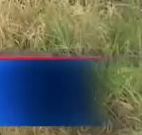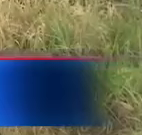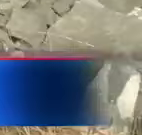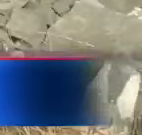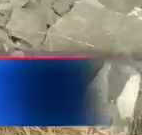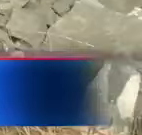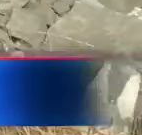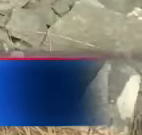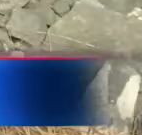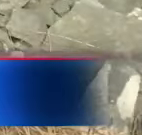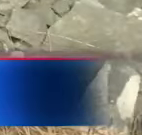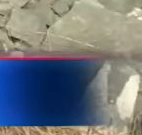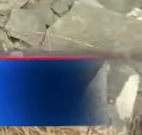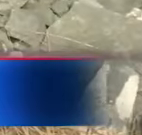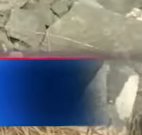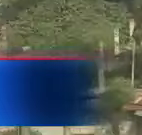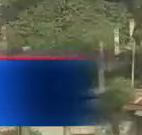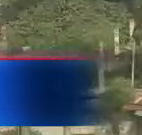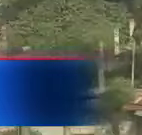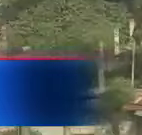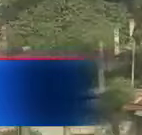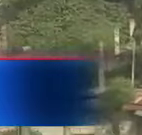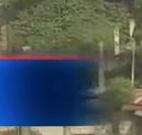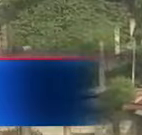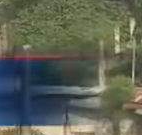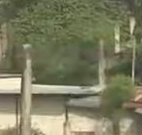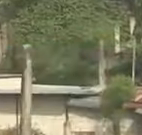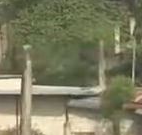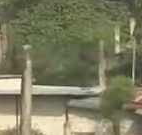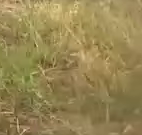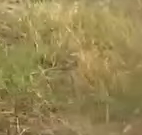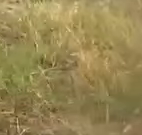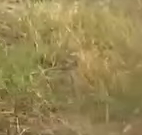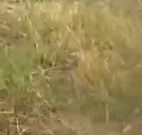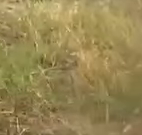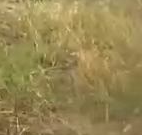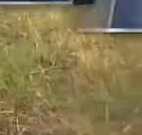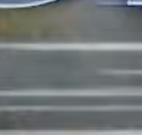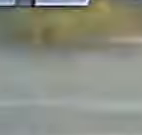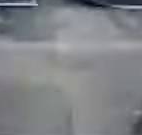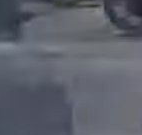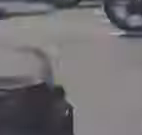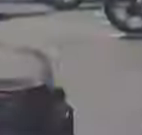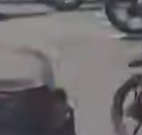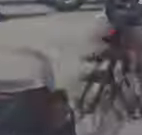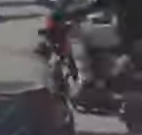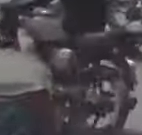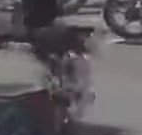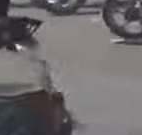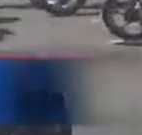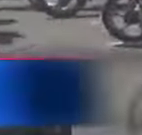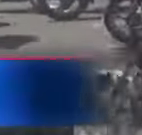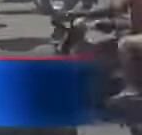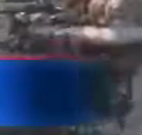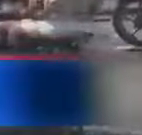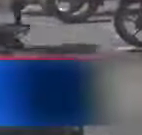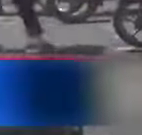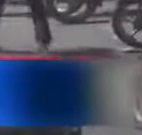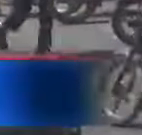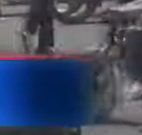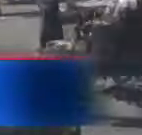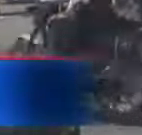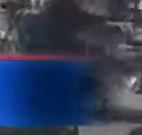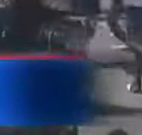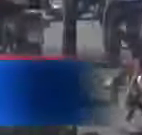es asesinado. Por este caso, existen 3 detenidos. En pocos minutos, más detalles. En medio de una ola